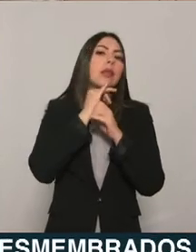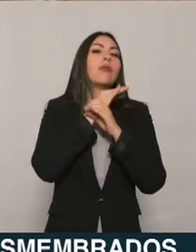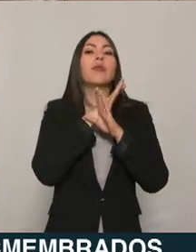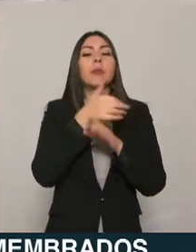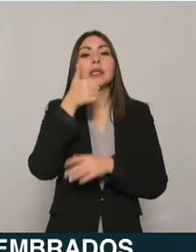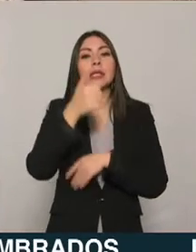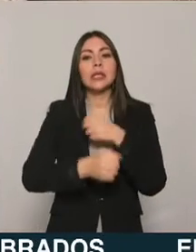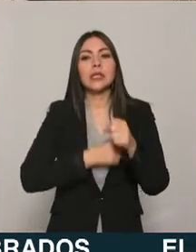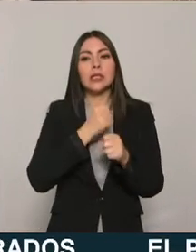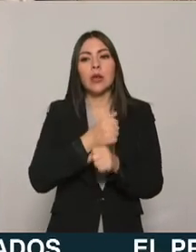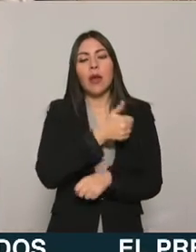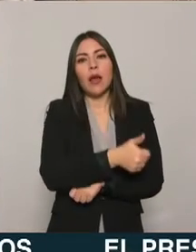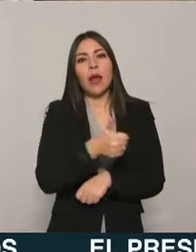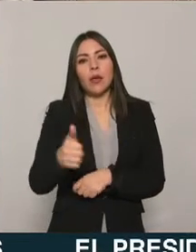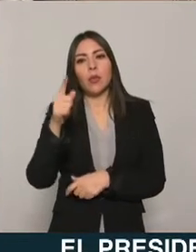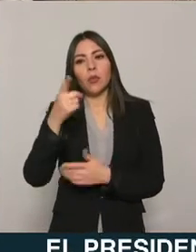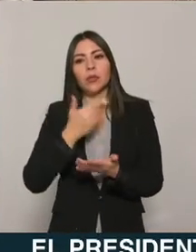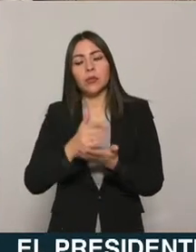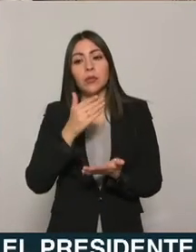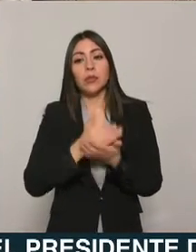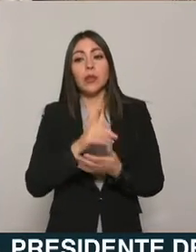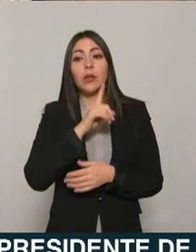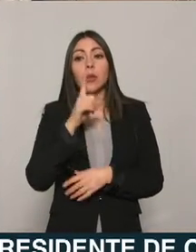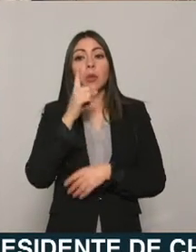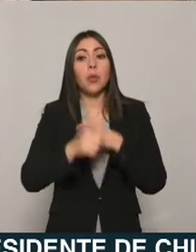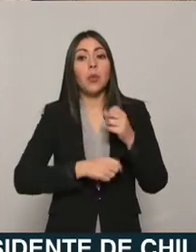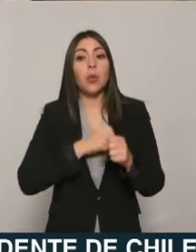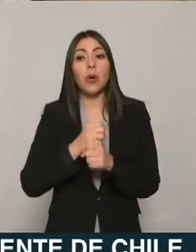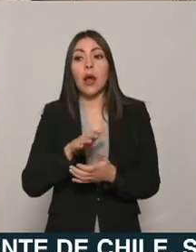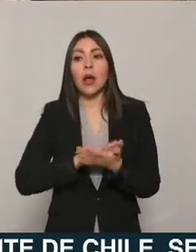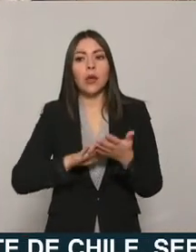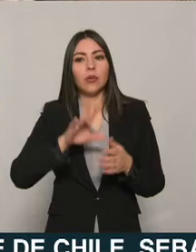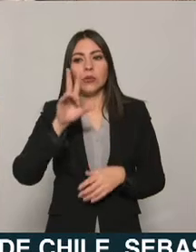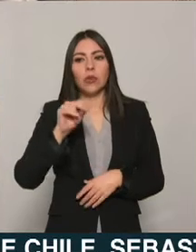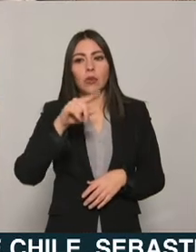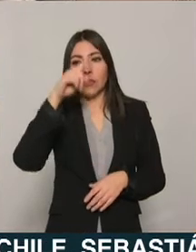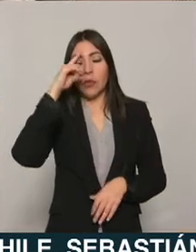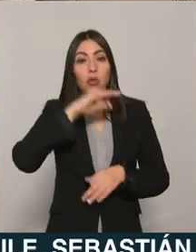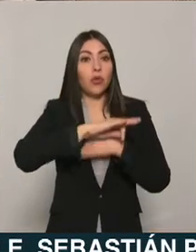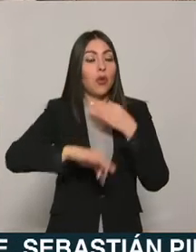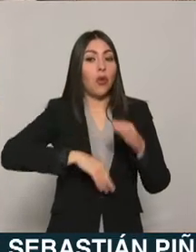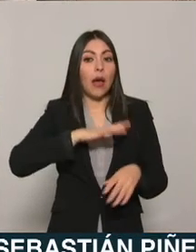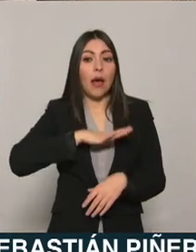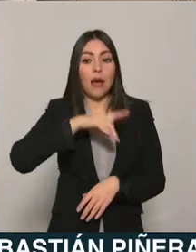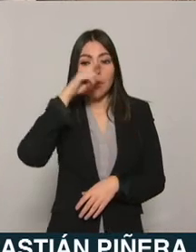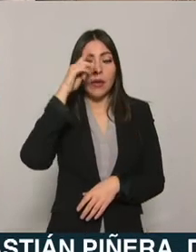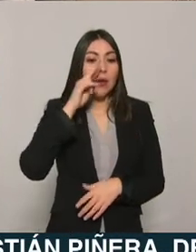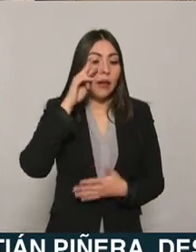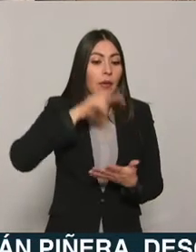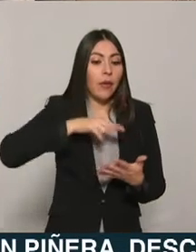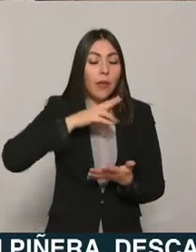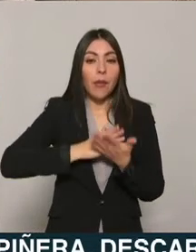los créditos. No es que inmediatamente después del año 6 tú vas a poder tener acceso a todo. Entonces,